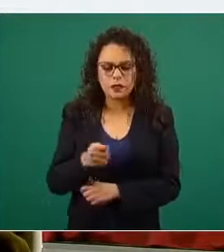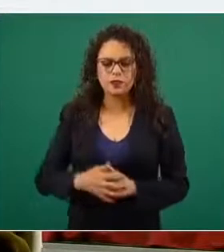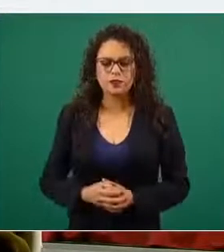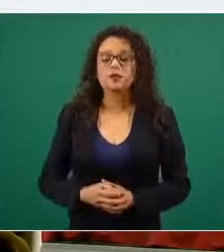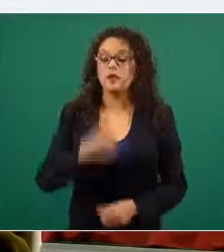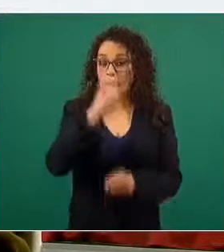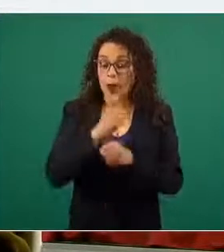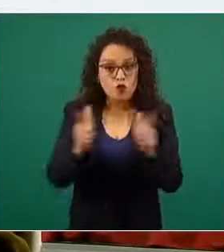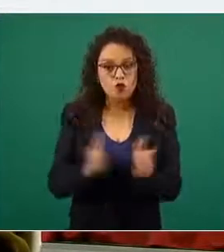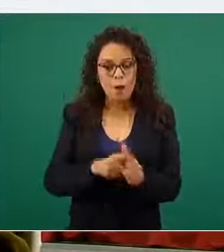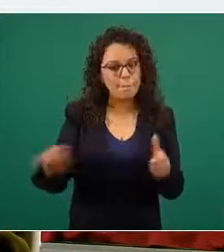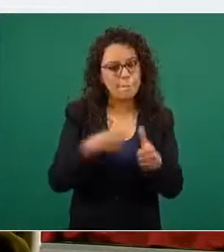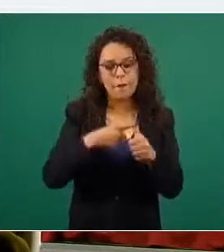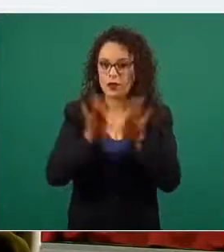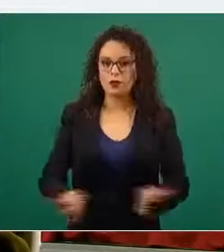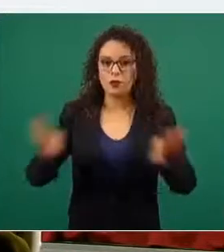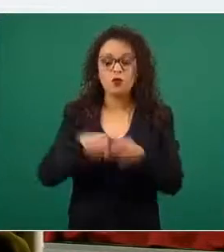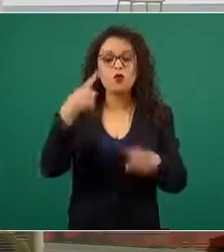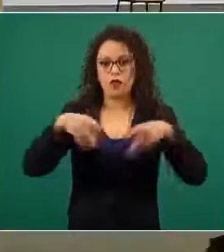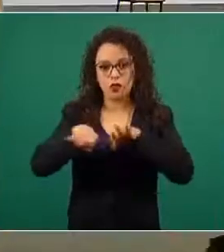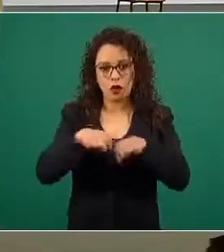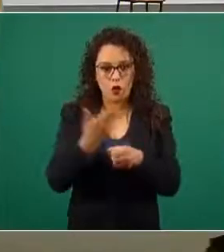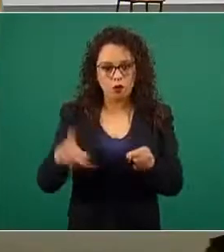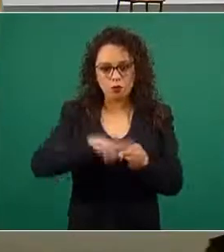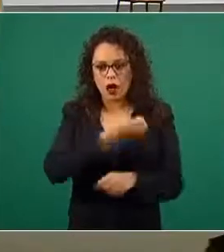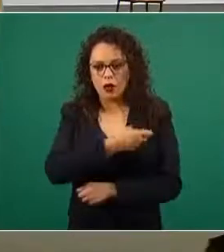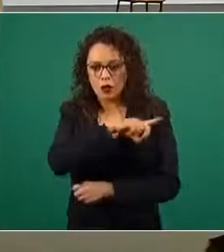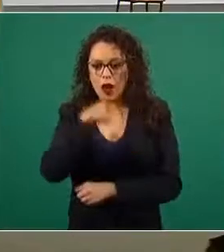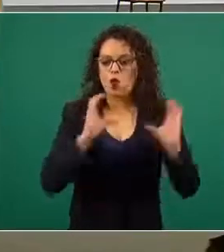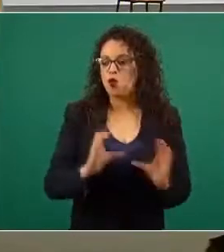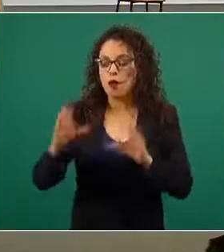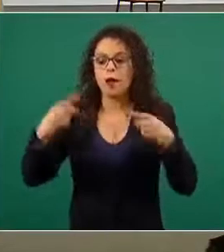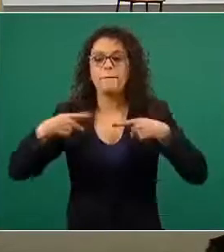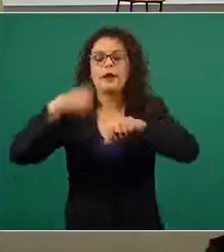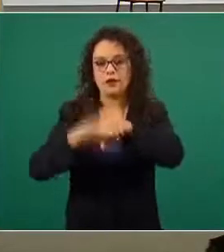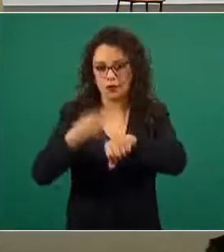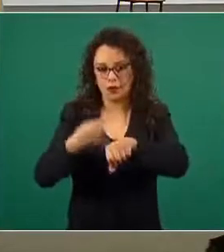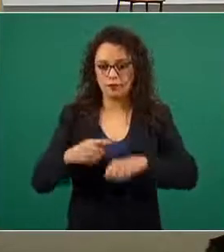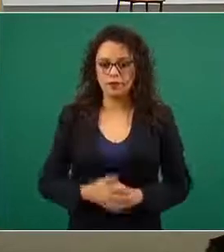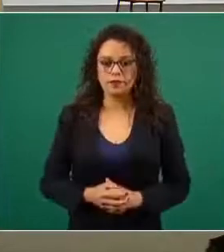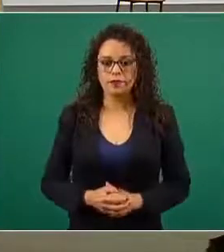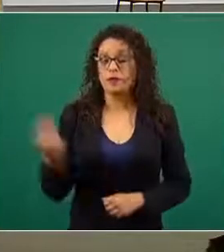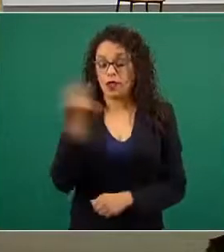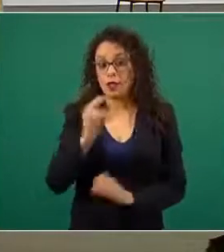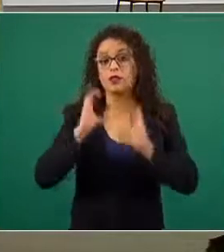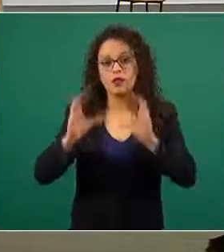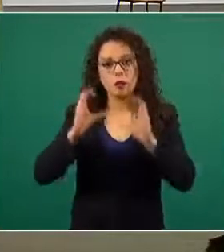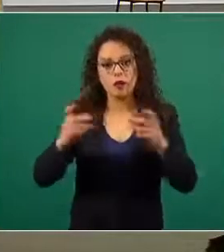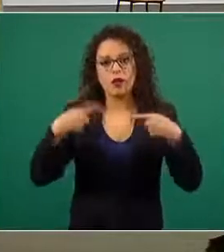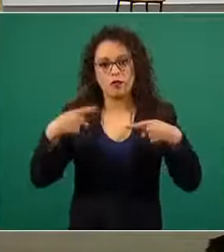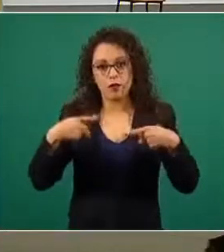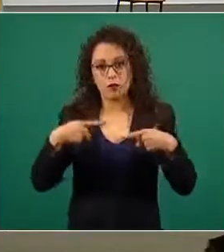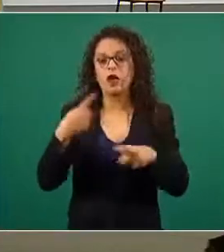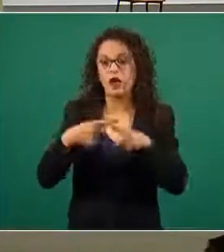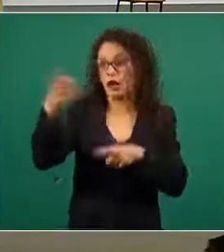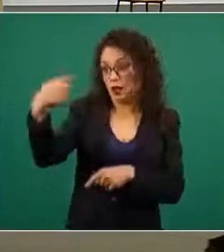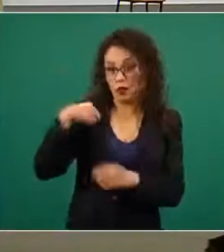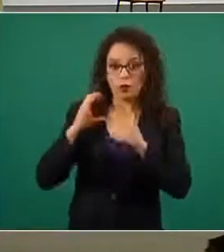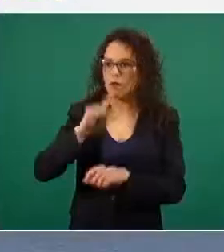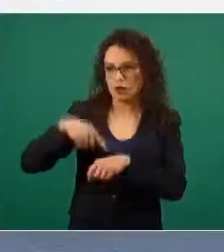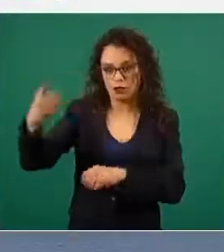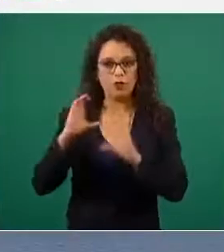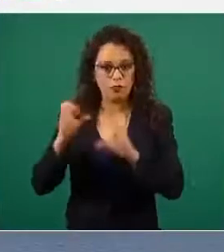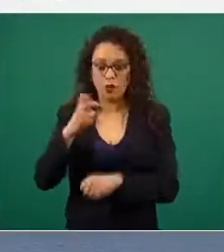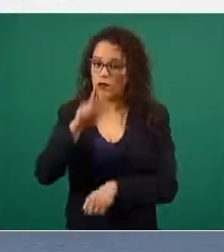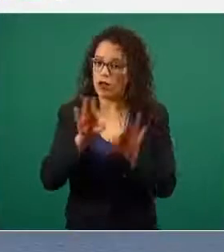primer grupo de priorización, que es el personal de salud, quienes cuidan a las personas enfermas. Tenemos que cuidar a quienes nos cuidan. Esto se ha hecho en todo el mundo. Esto tiene una razón técnica